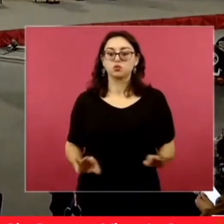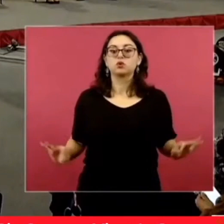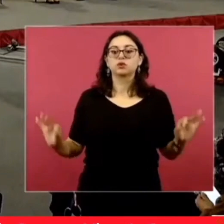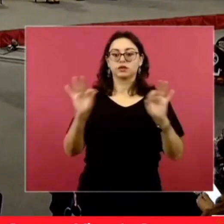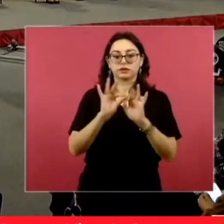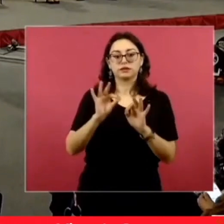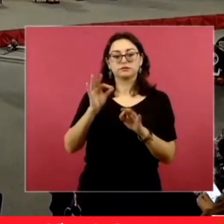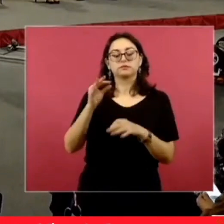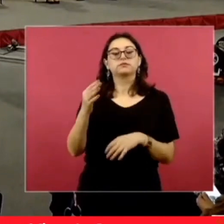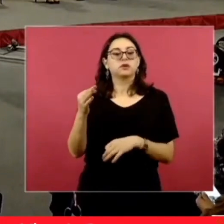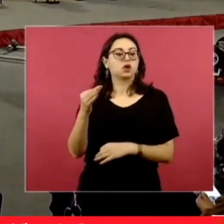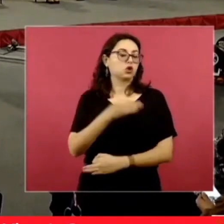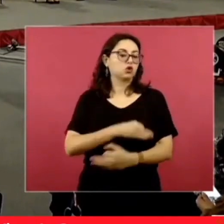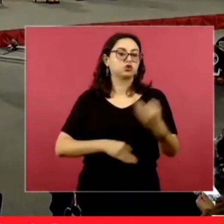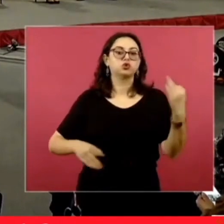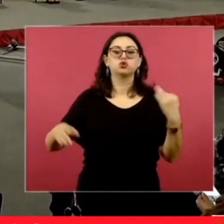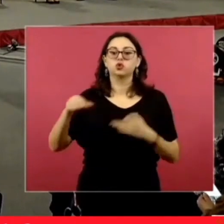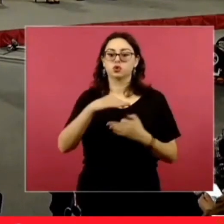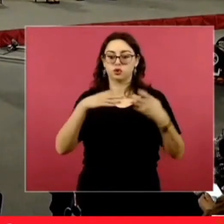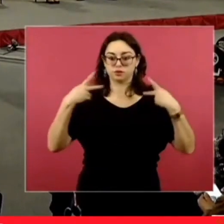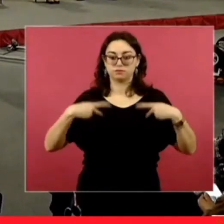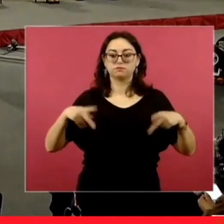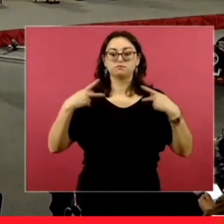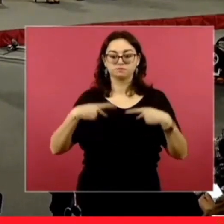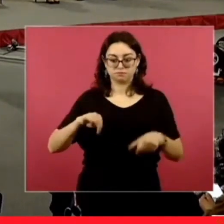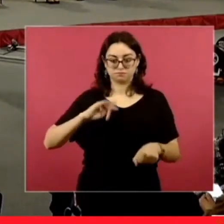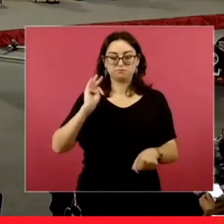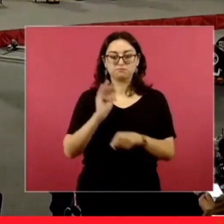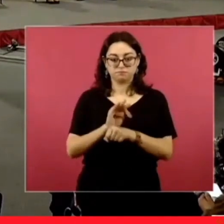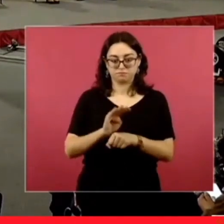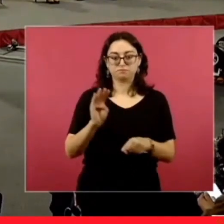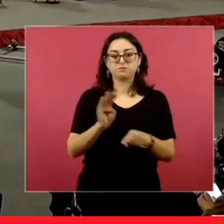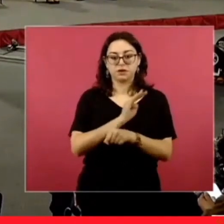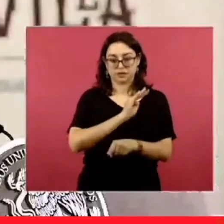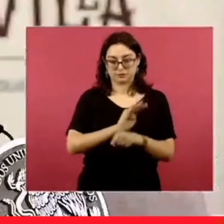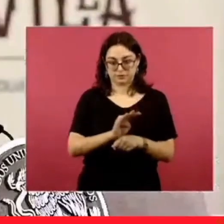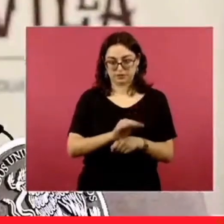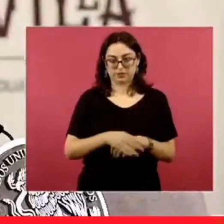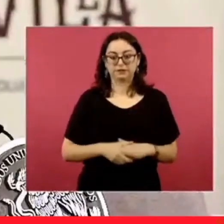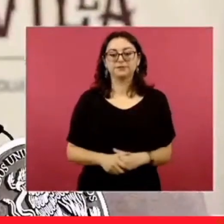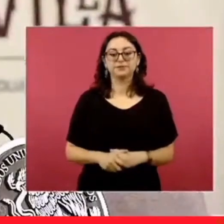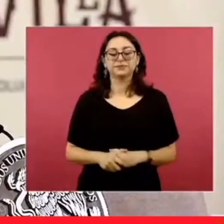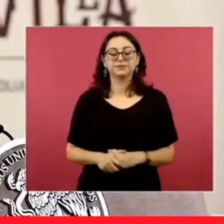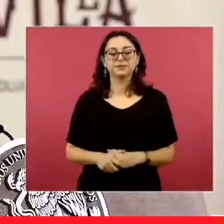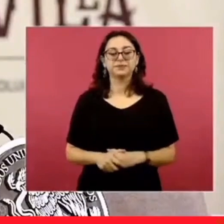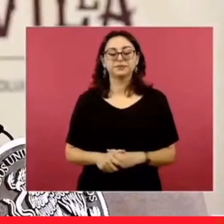beneficio para los habitantes de esta región del Estado de México y del Valle de México de la Ciudad también.